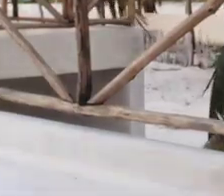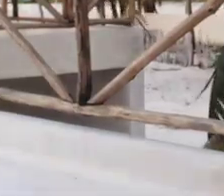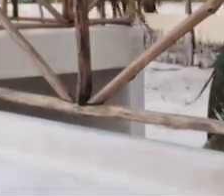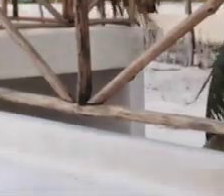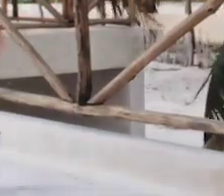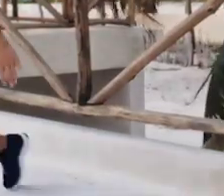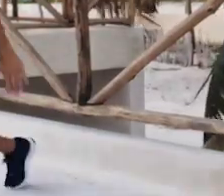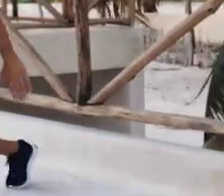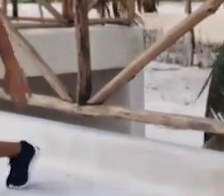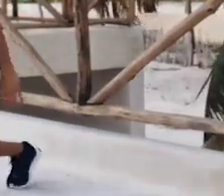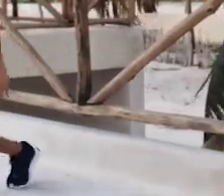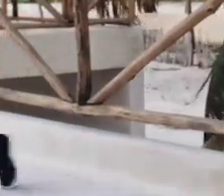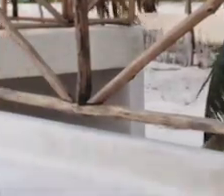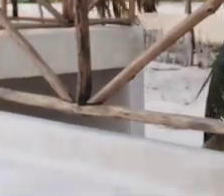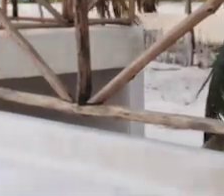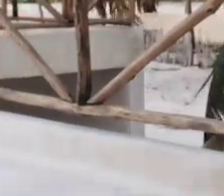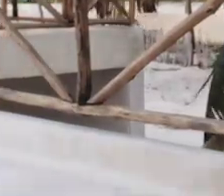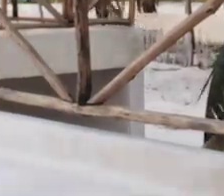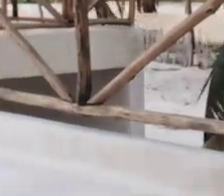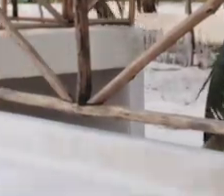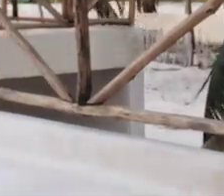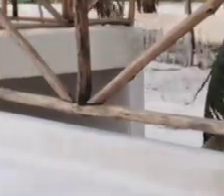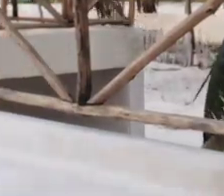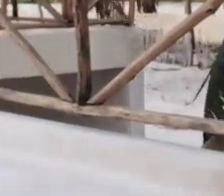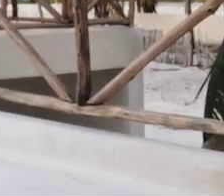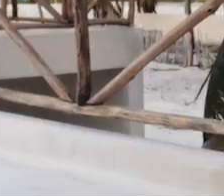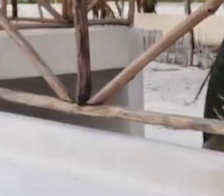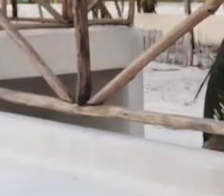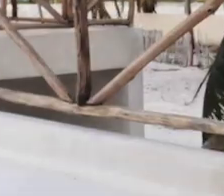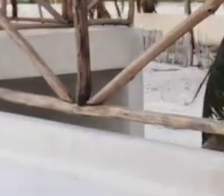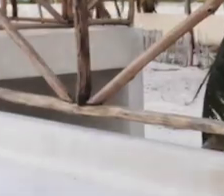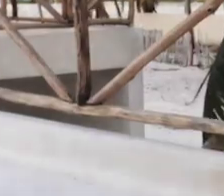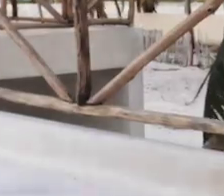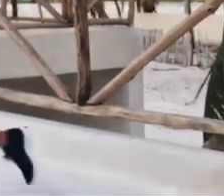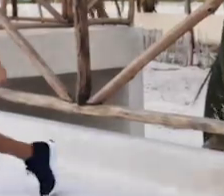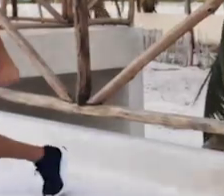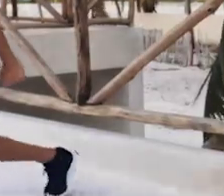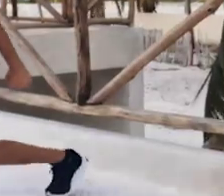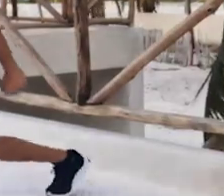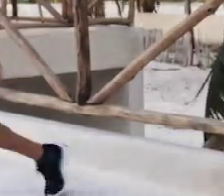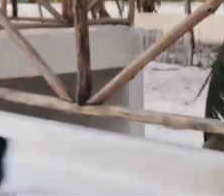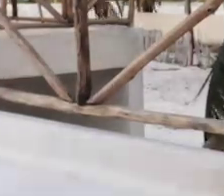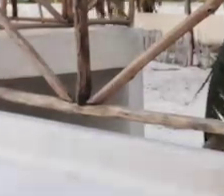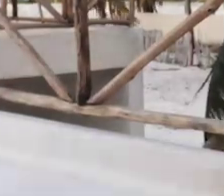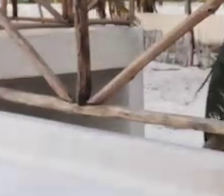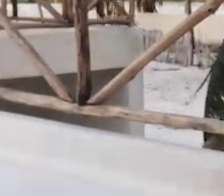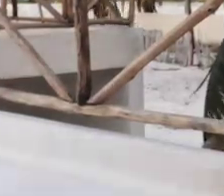Thank you.